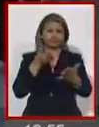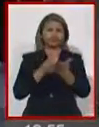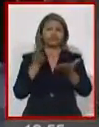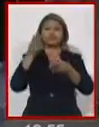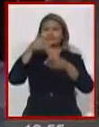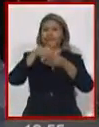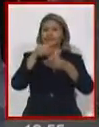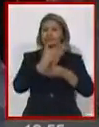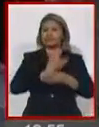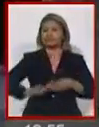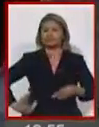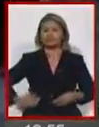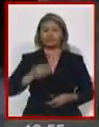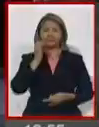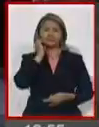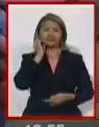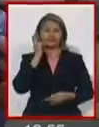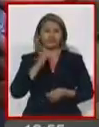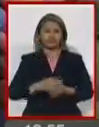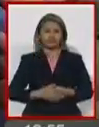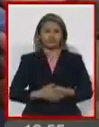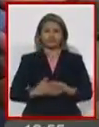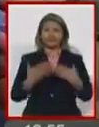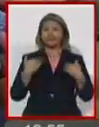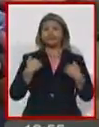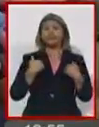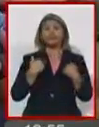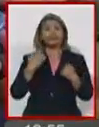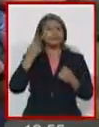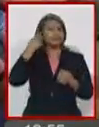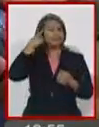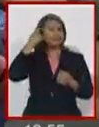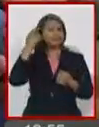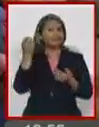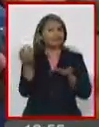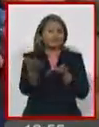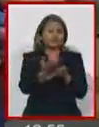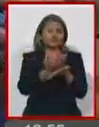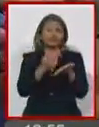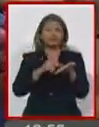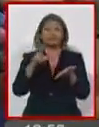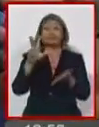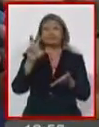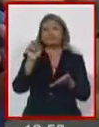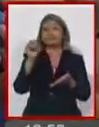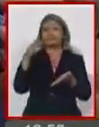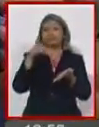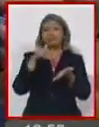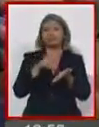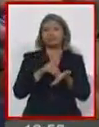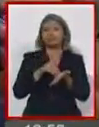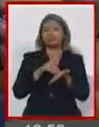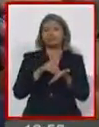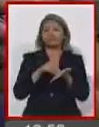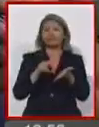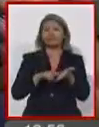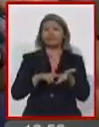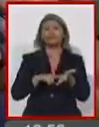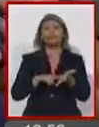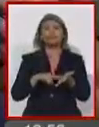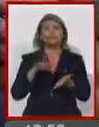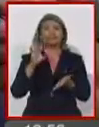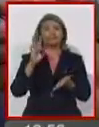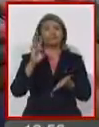la repostulación del presidente Evo Morales. Tenemos pensado recolectar más de 30 mil firmas. Tenemos recolectado